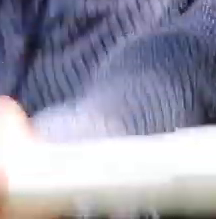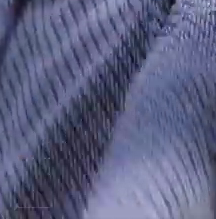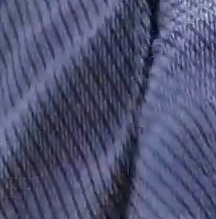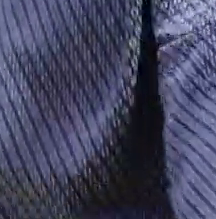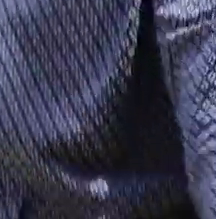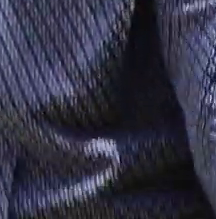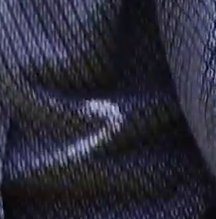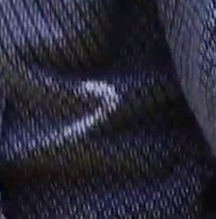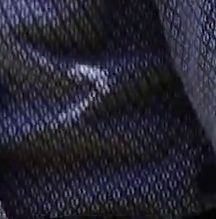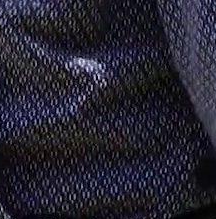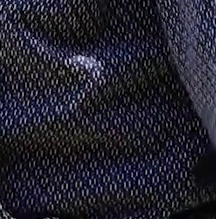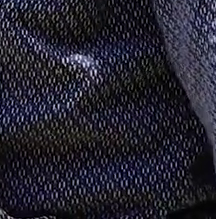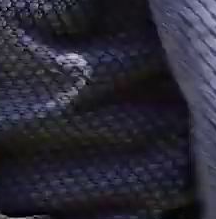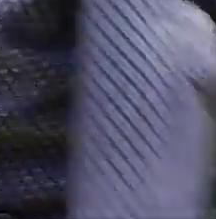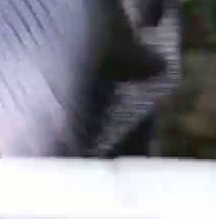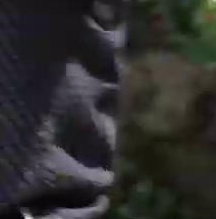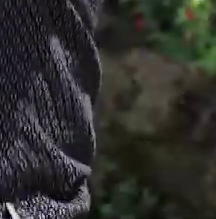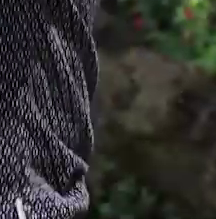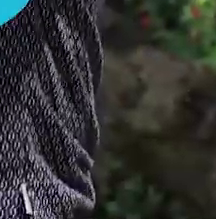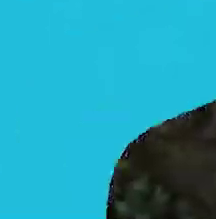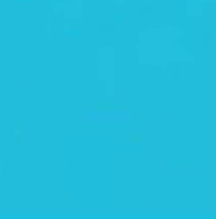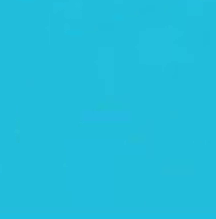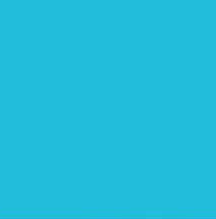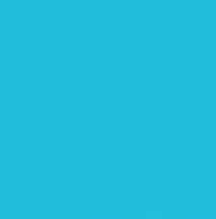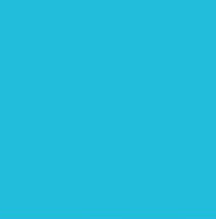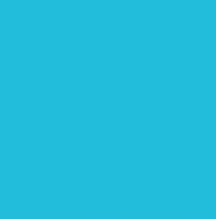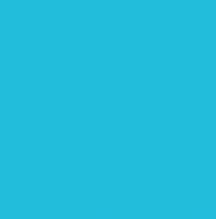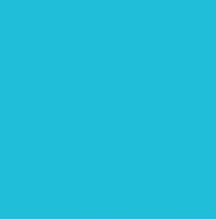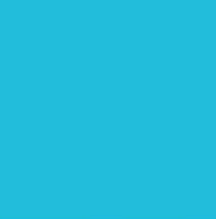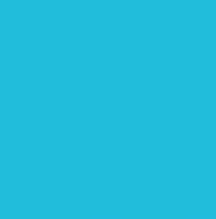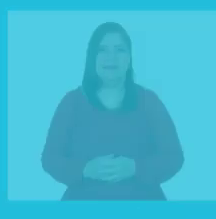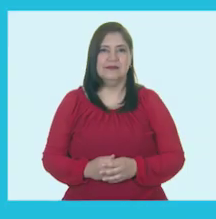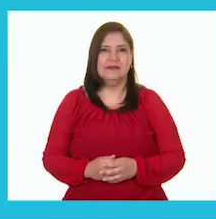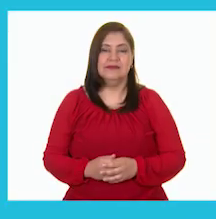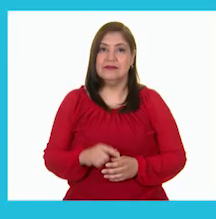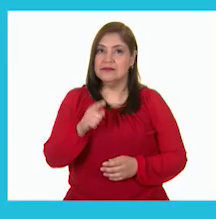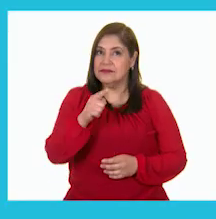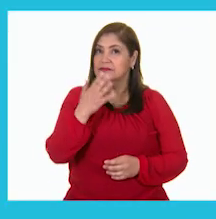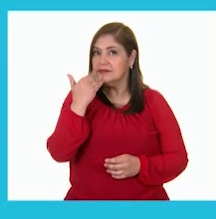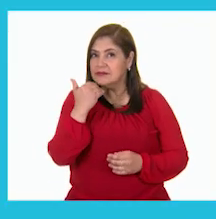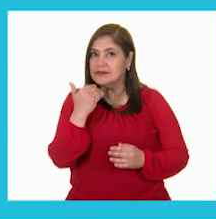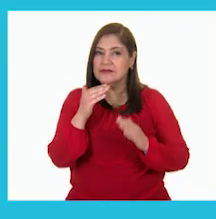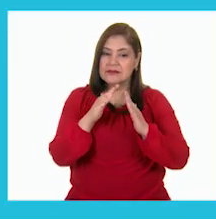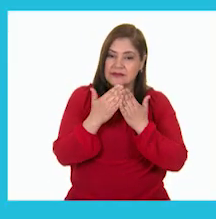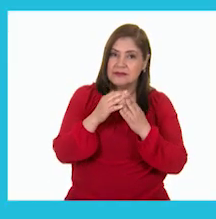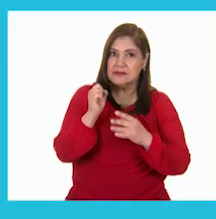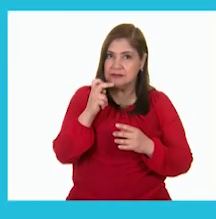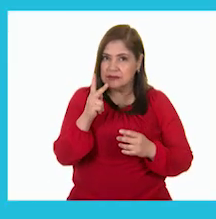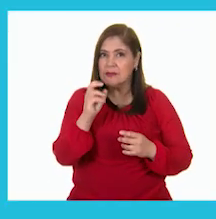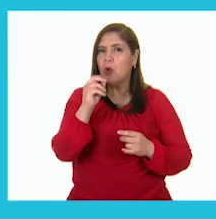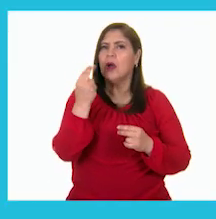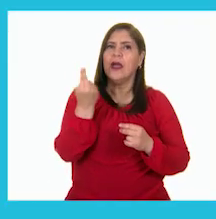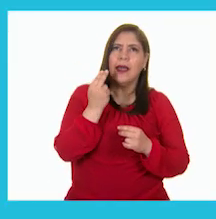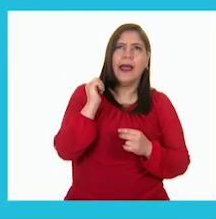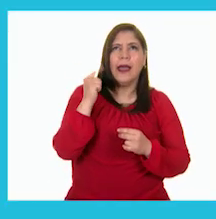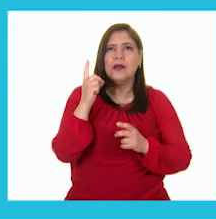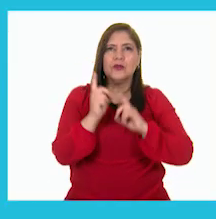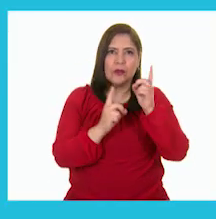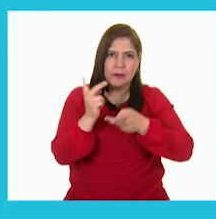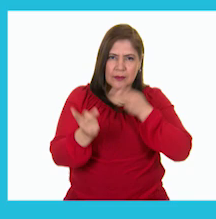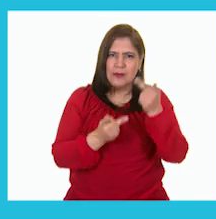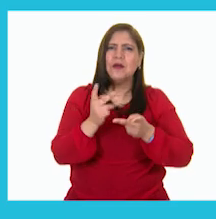extendida. Bajamos y subimos. Si no tienes el libro de texto o necesitas ayuda para resolver tus